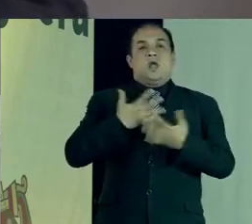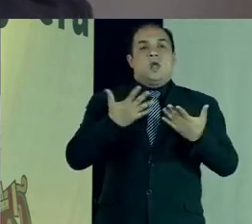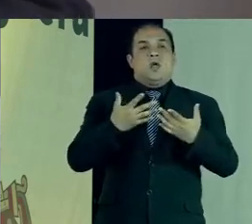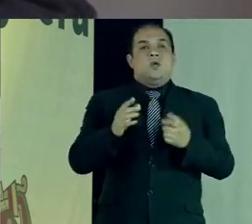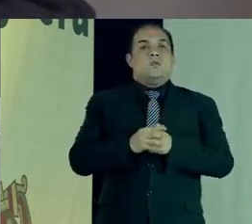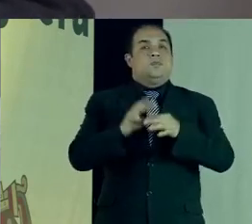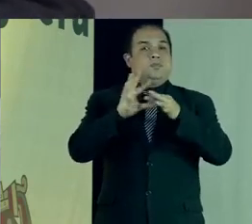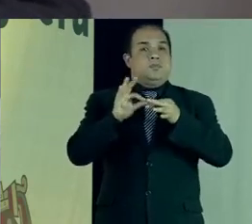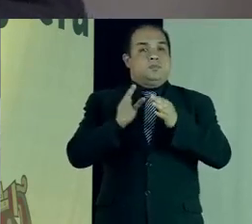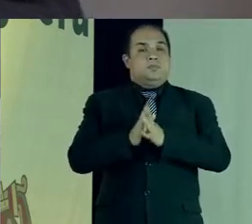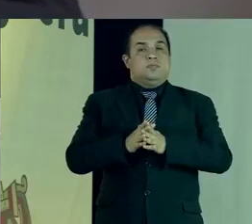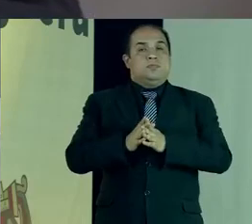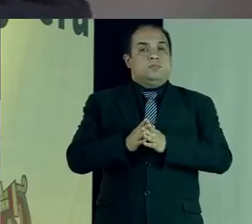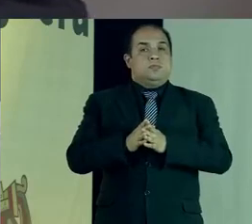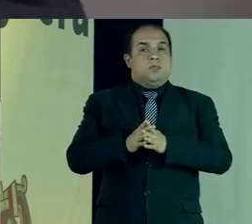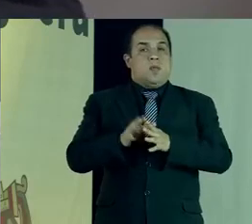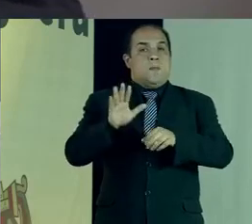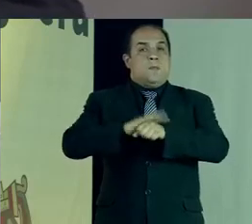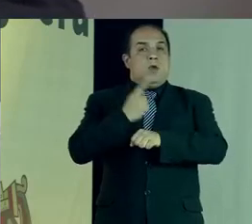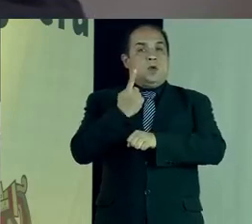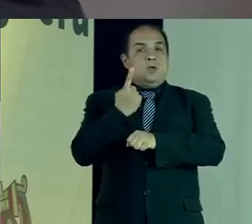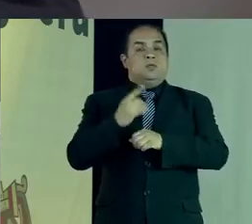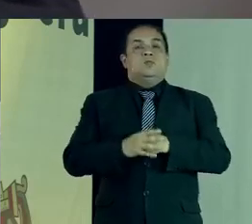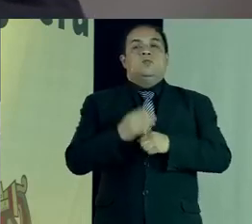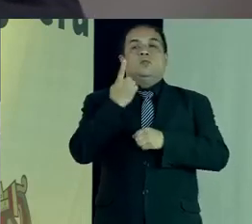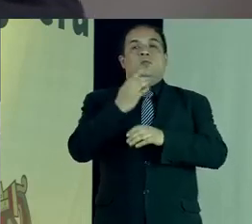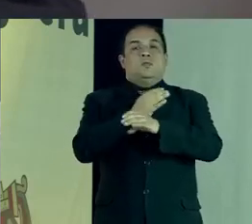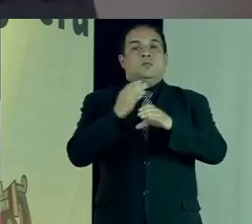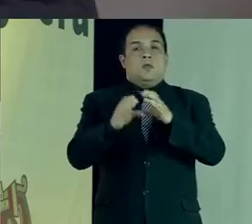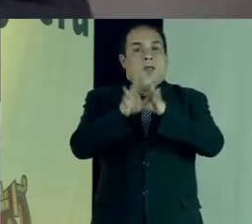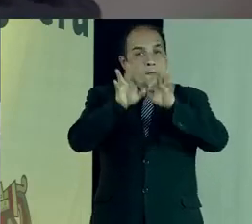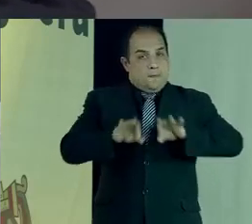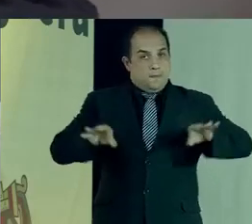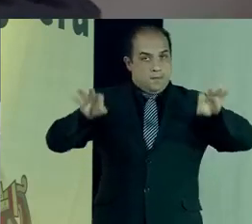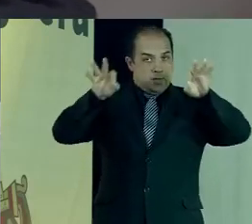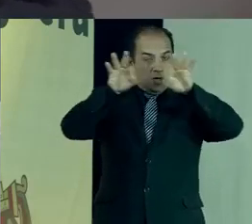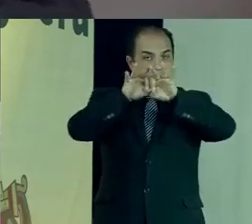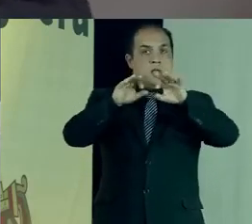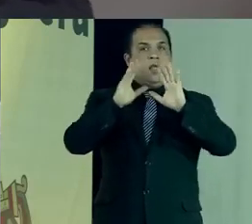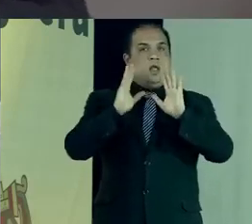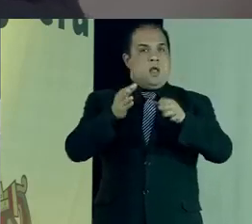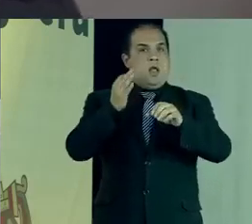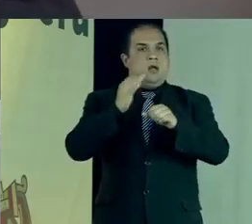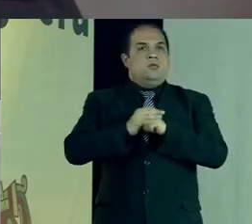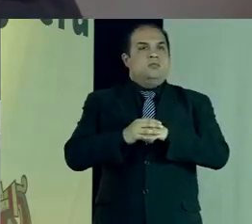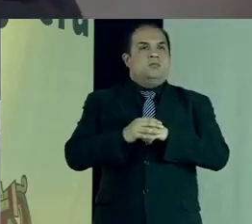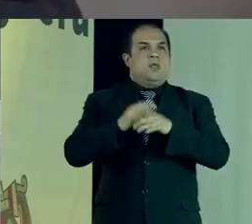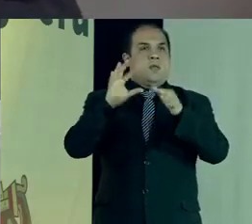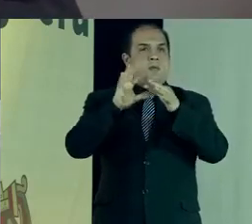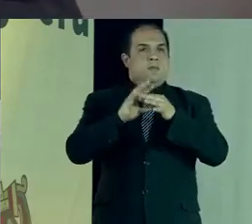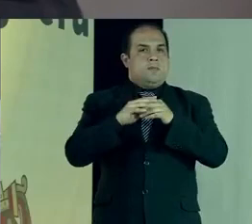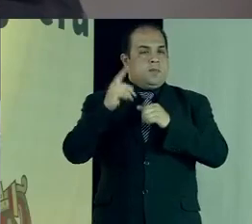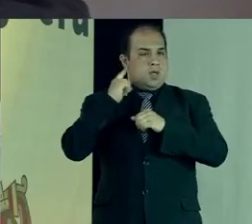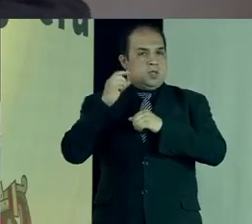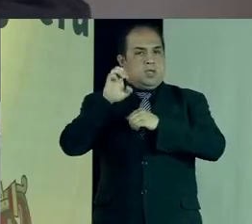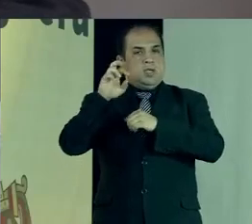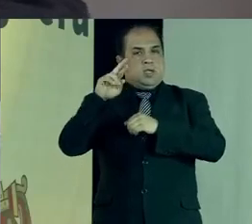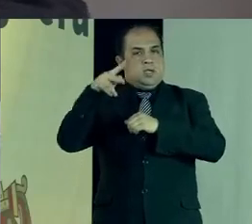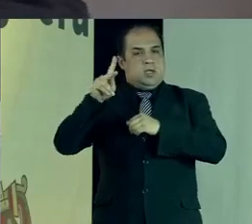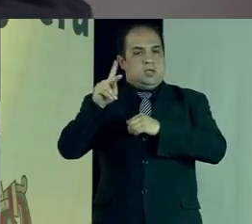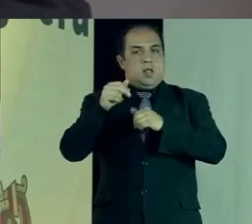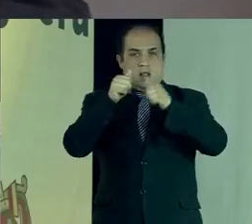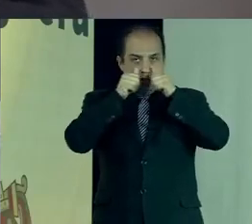porque una de las cosas que también es destacable ya entraremos y escucharemos con mucha atención a eric